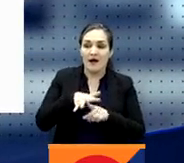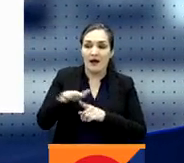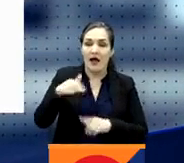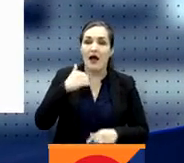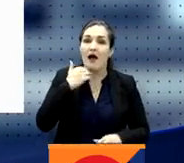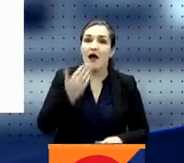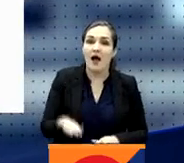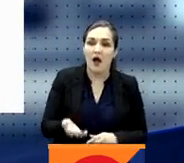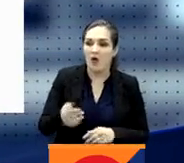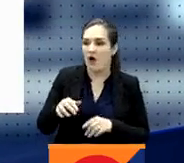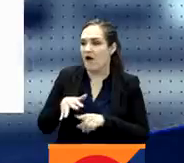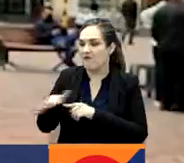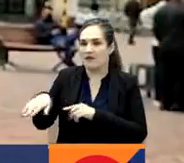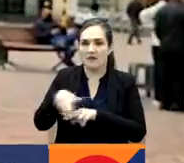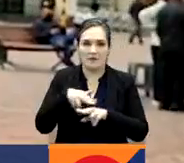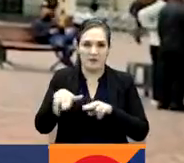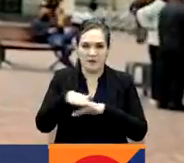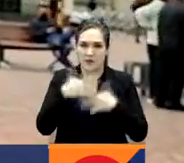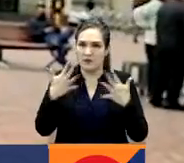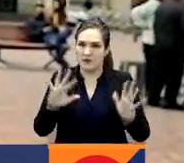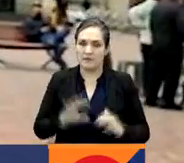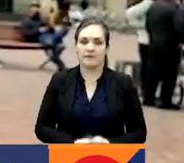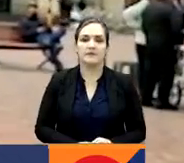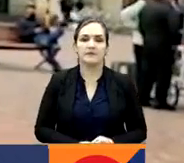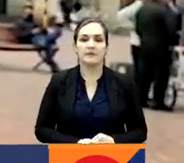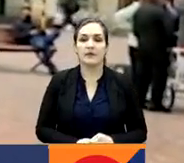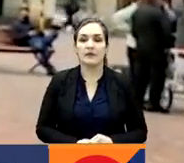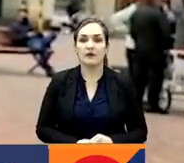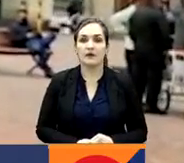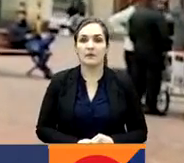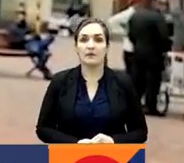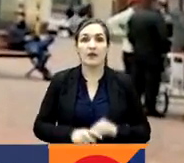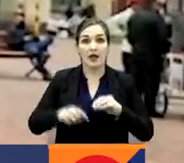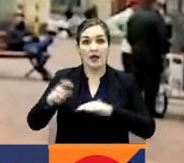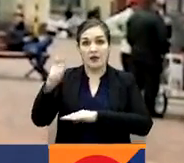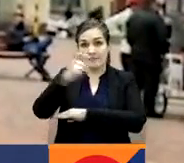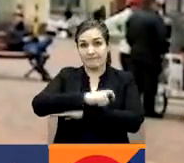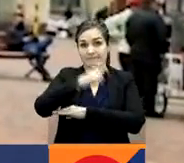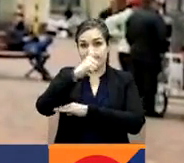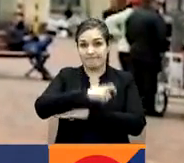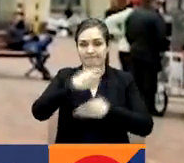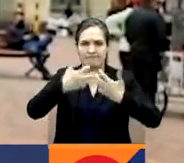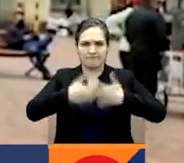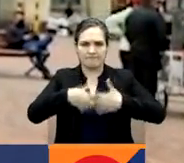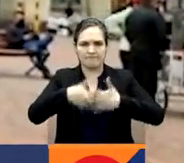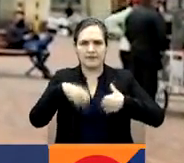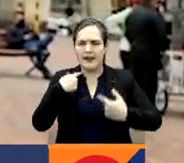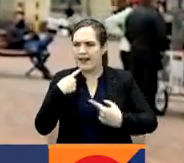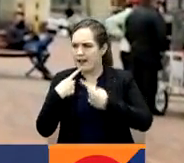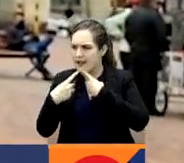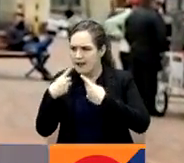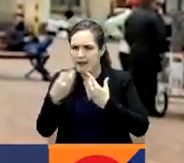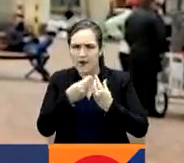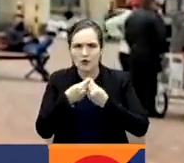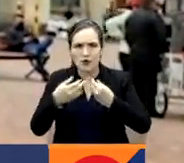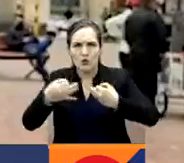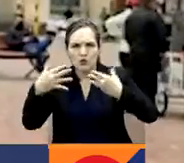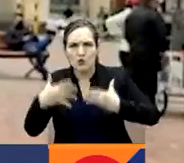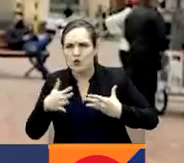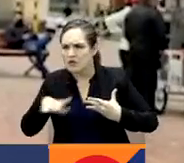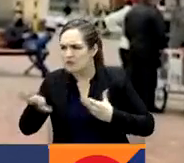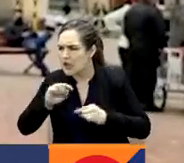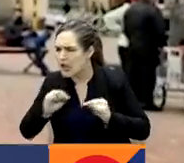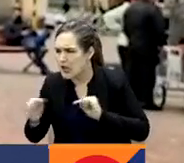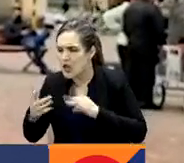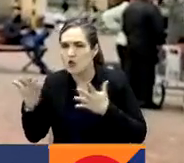tema de afectación ambiental. Ecopetrol, por su parte, inició plan de contingencia con los consejos municipales de gestión del riesgo de